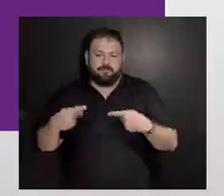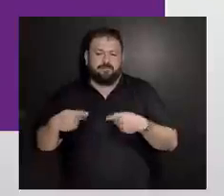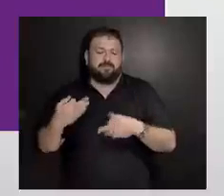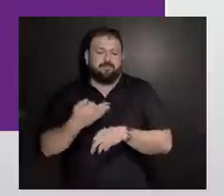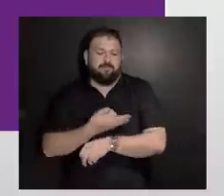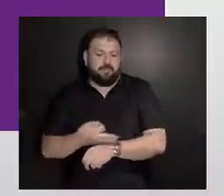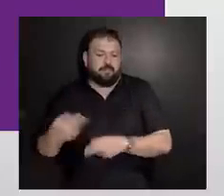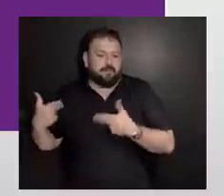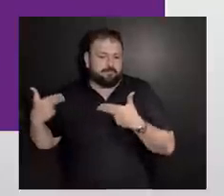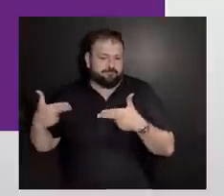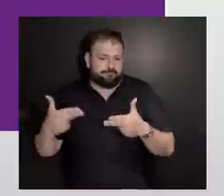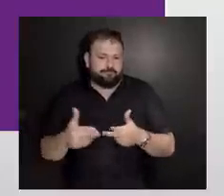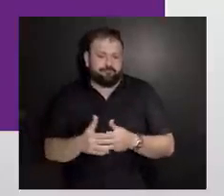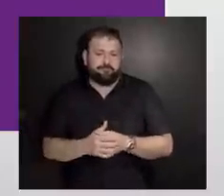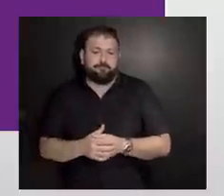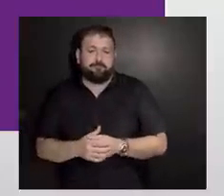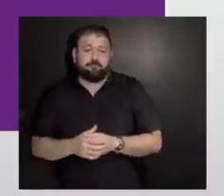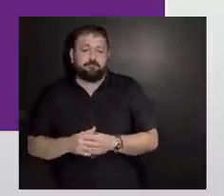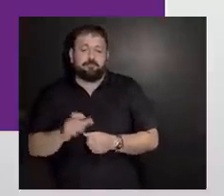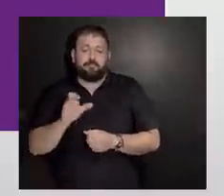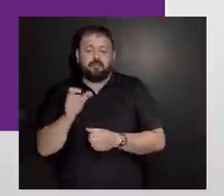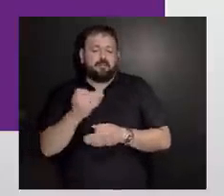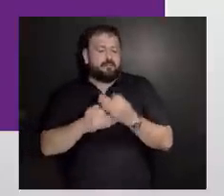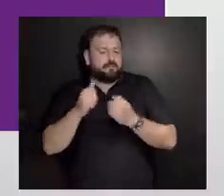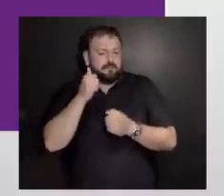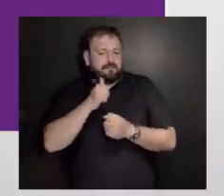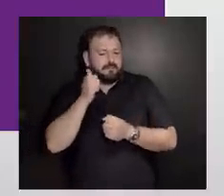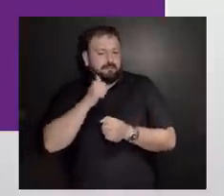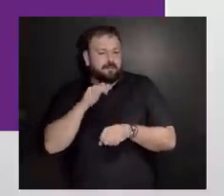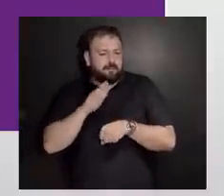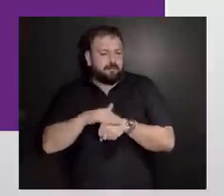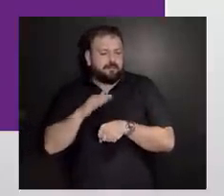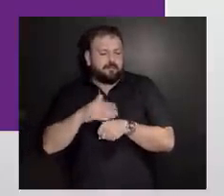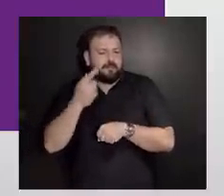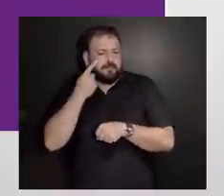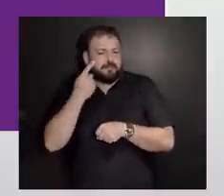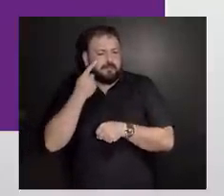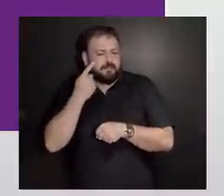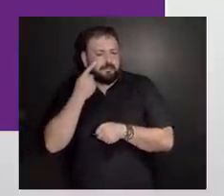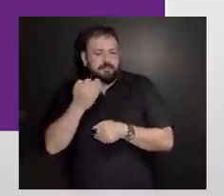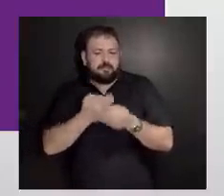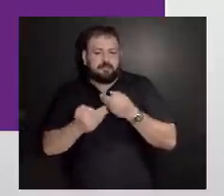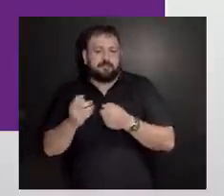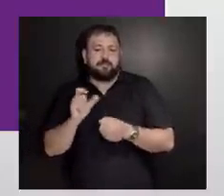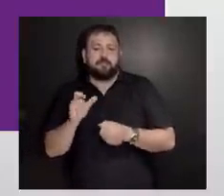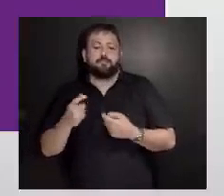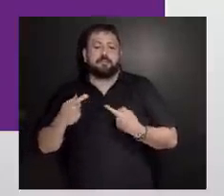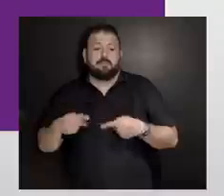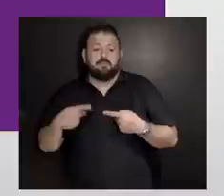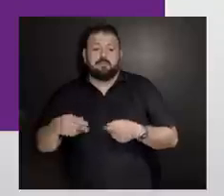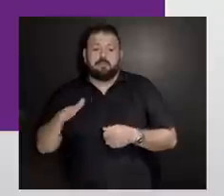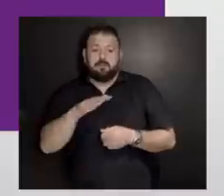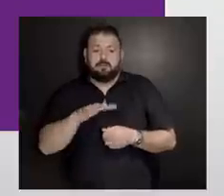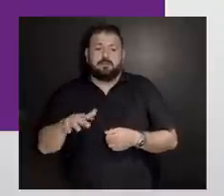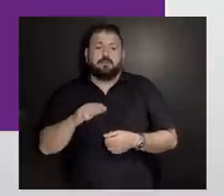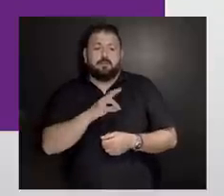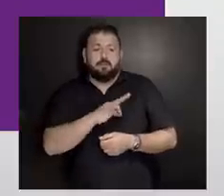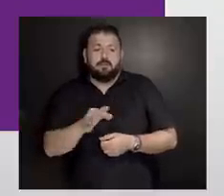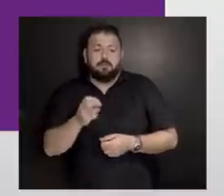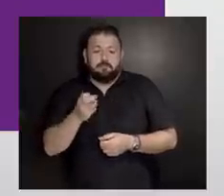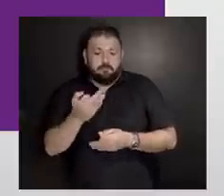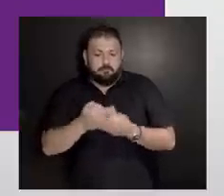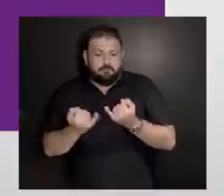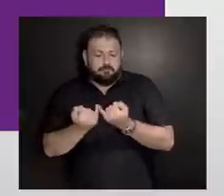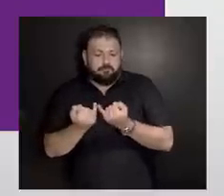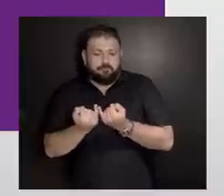que, por ejemplo, en la diabetes tipo 1 es más común encontrar síntomas severos, incluyendo cetoacidosis. Enseguida vamos a retomar como este